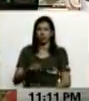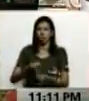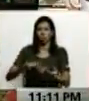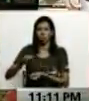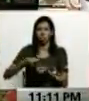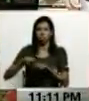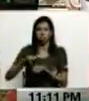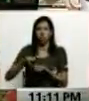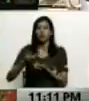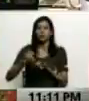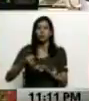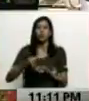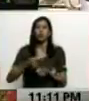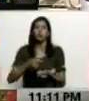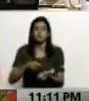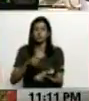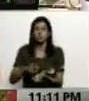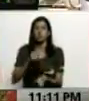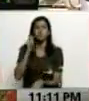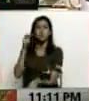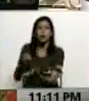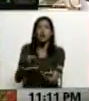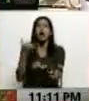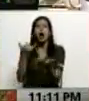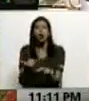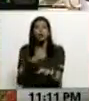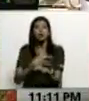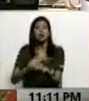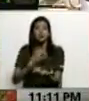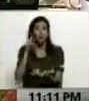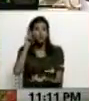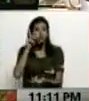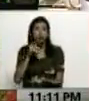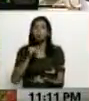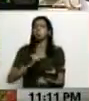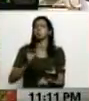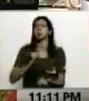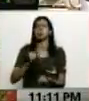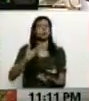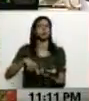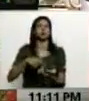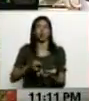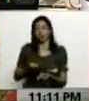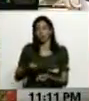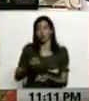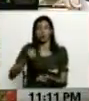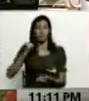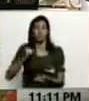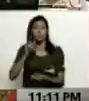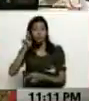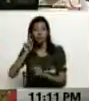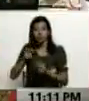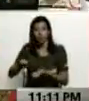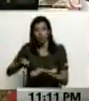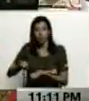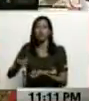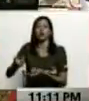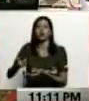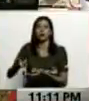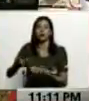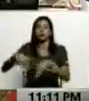finalmente cobrada Por eso ahora quiere reclamar y sabotear las clases de los jóvenes universitarios especialmente después del 23